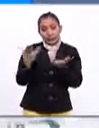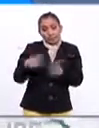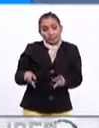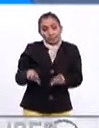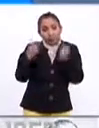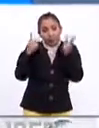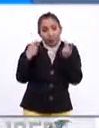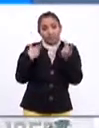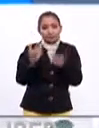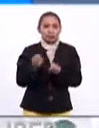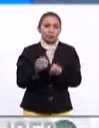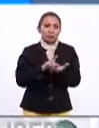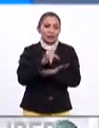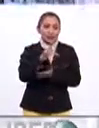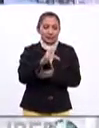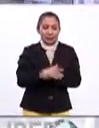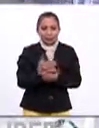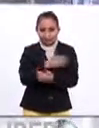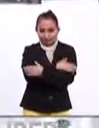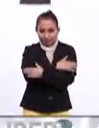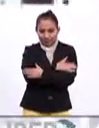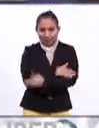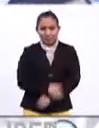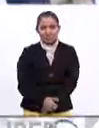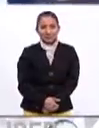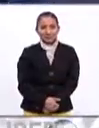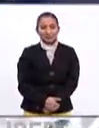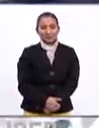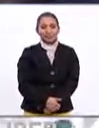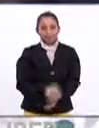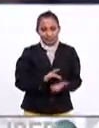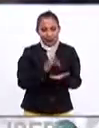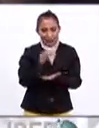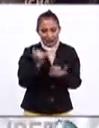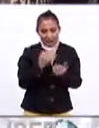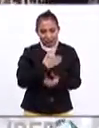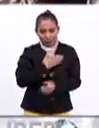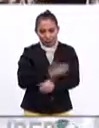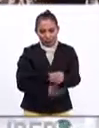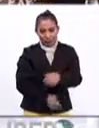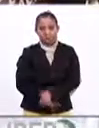a esta labor. Muchísimas gracias, un fuerte abrazo. Muchas gracias y buenas tardes. Buenas.